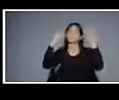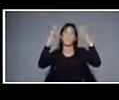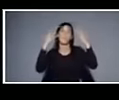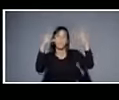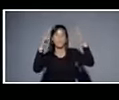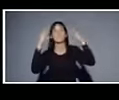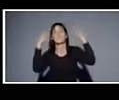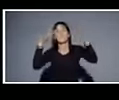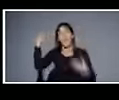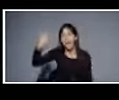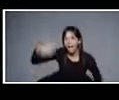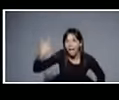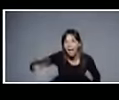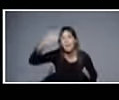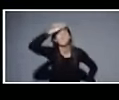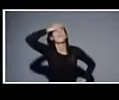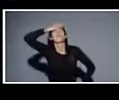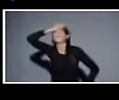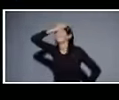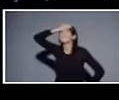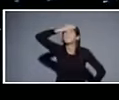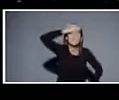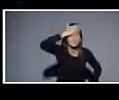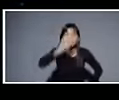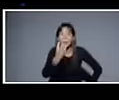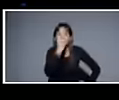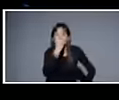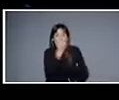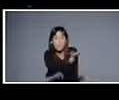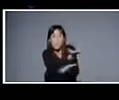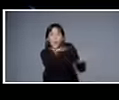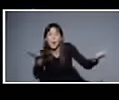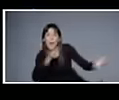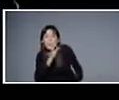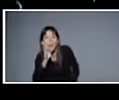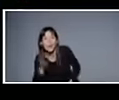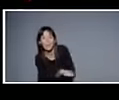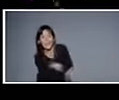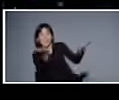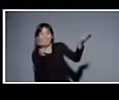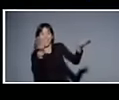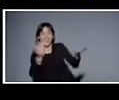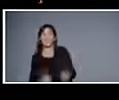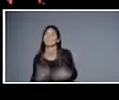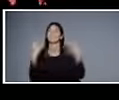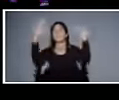gracias. ¡Ay, mi cabeza! Pero si son los bombones, mami.